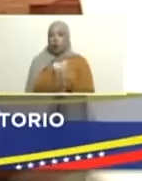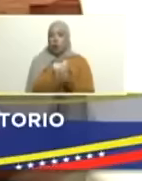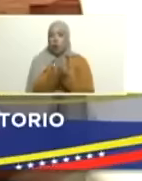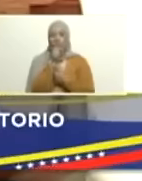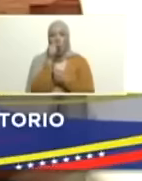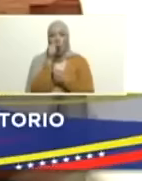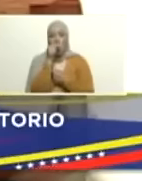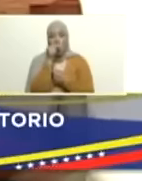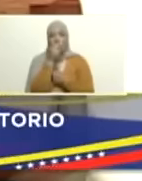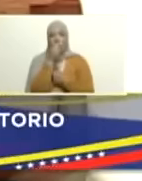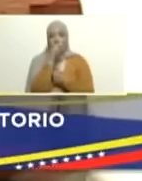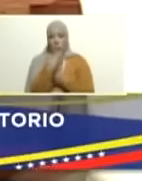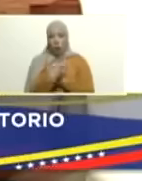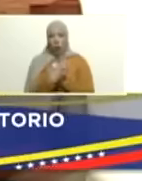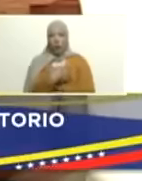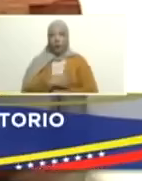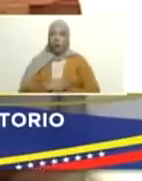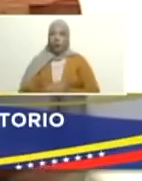hombre honorable,